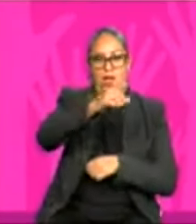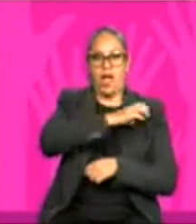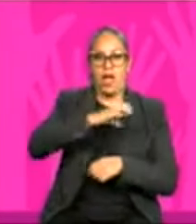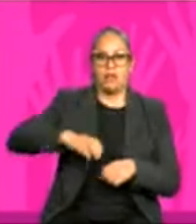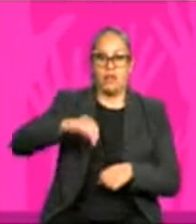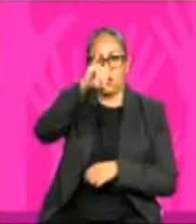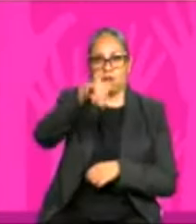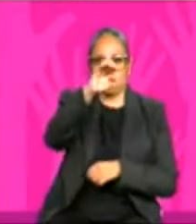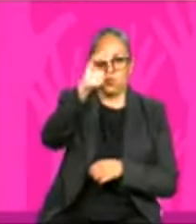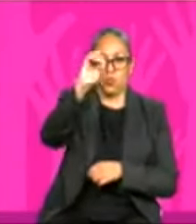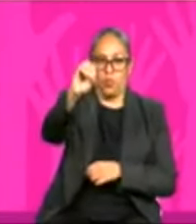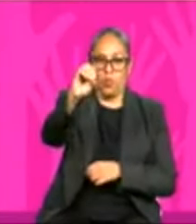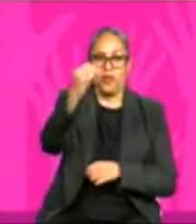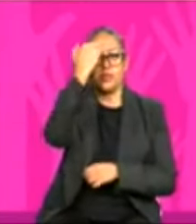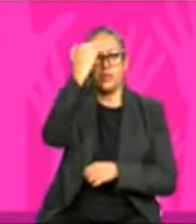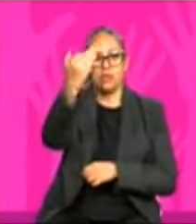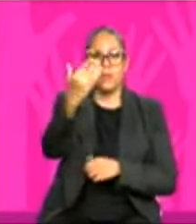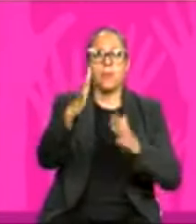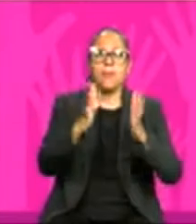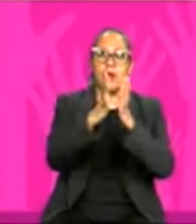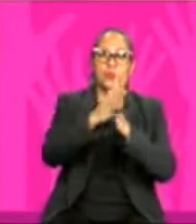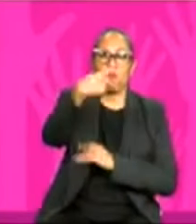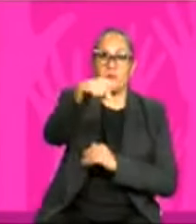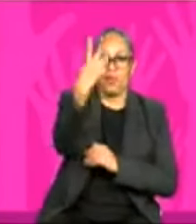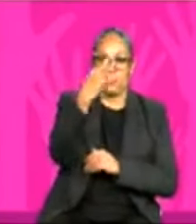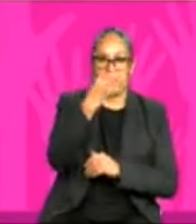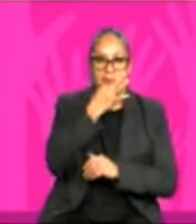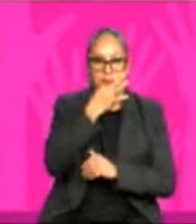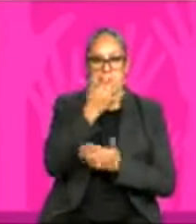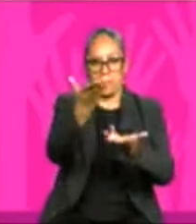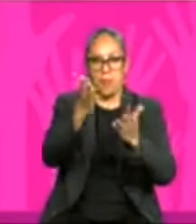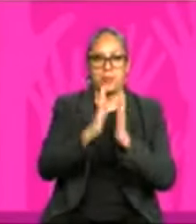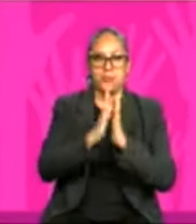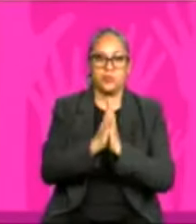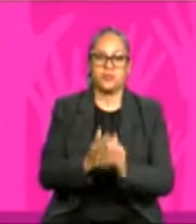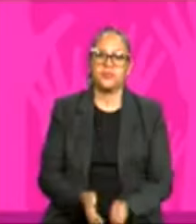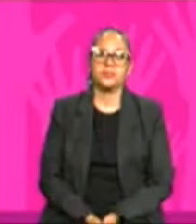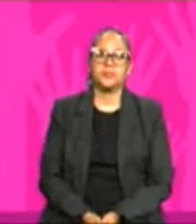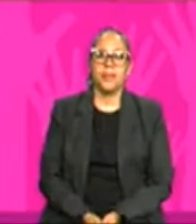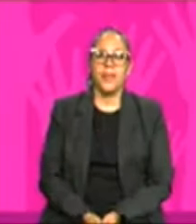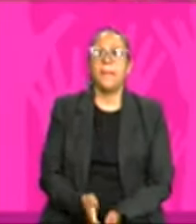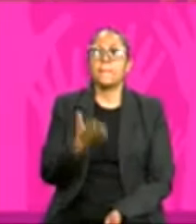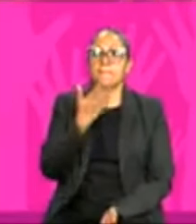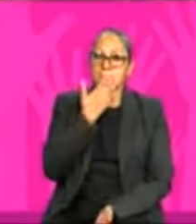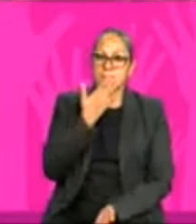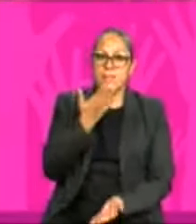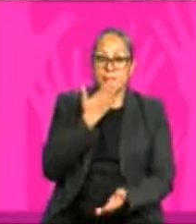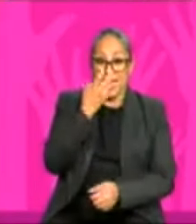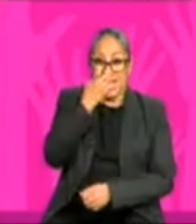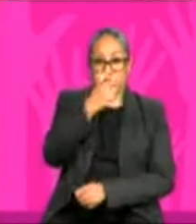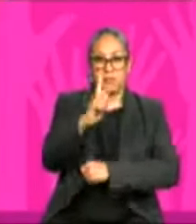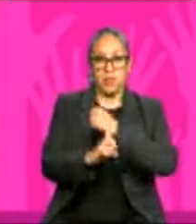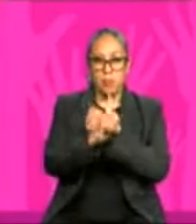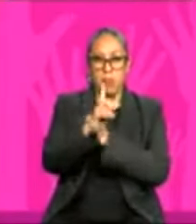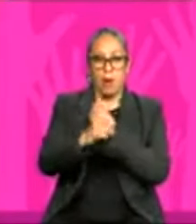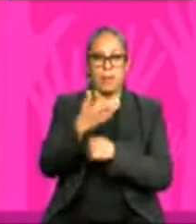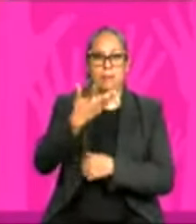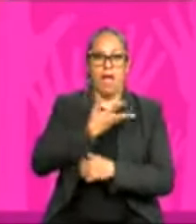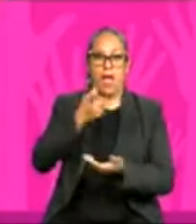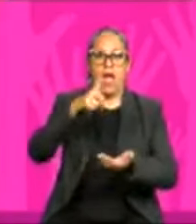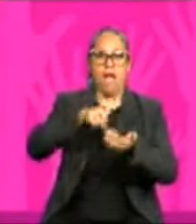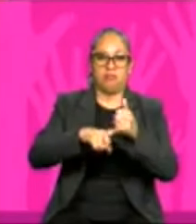Jessica Ortega de la Cruz, con un tiempo de participación de 3 minutos. Adelante, candidata. Precisamente el gran problema de la corrupción